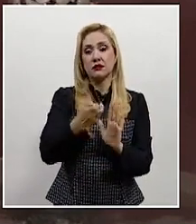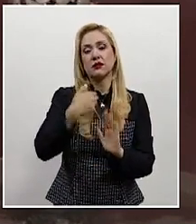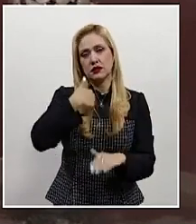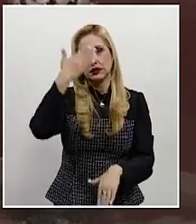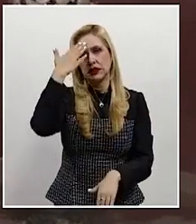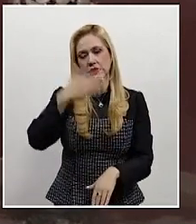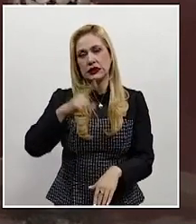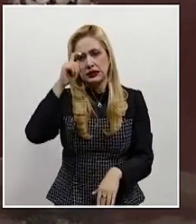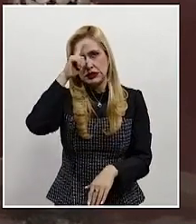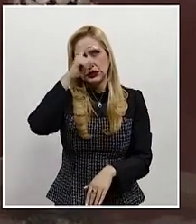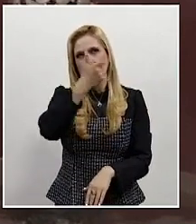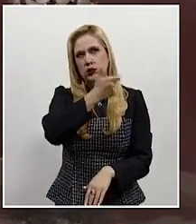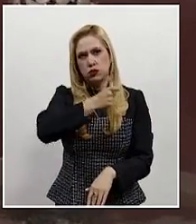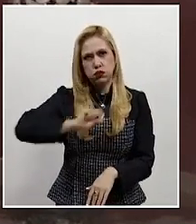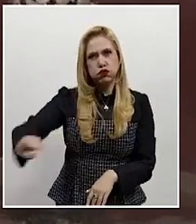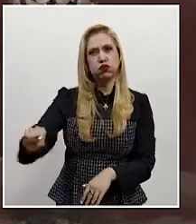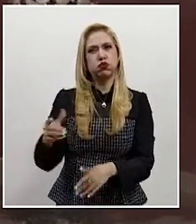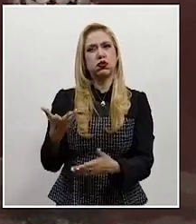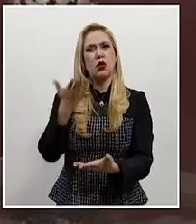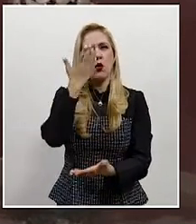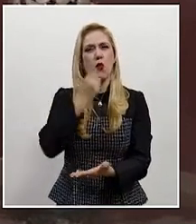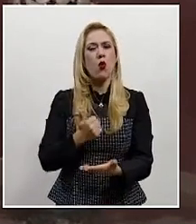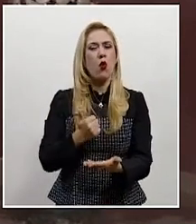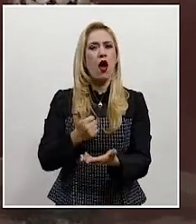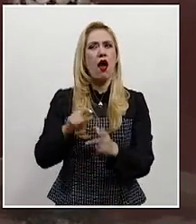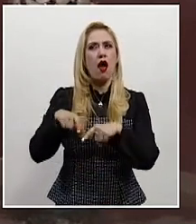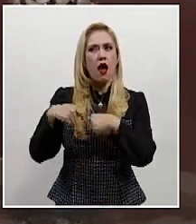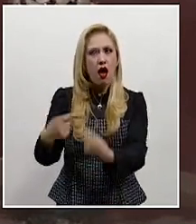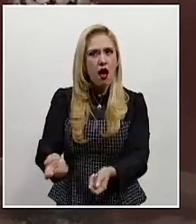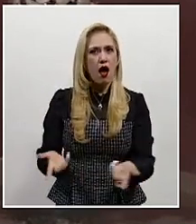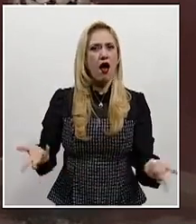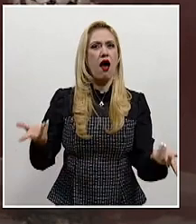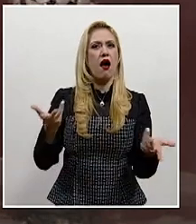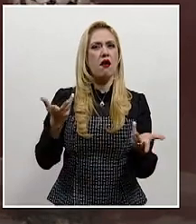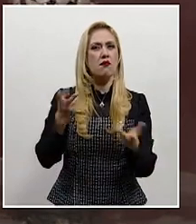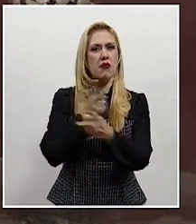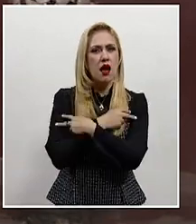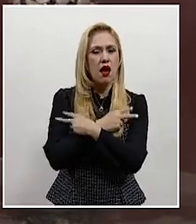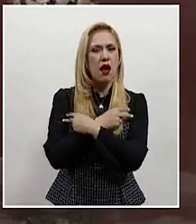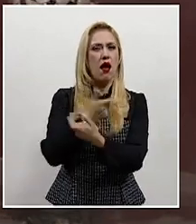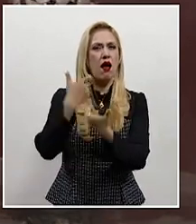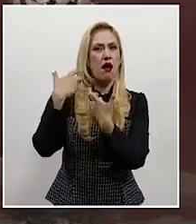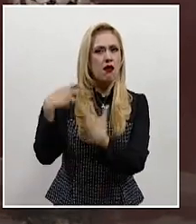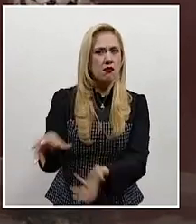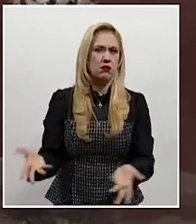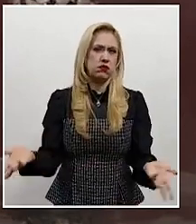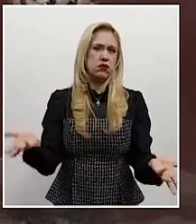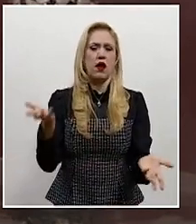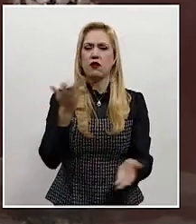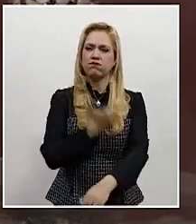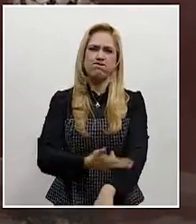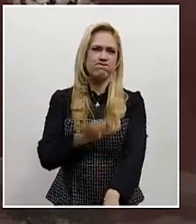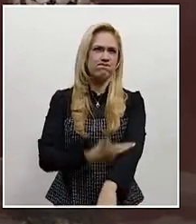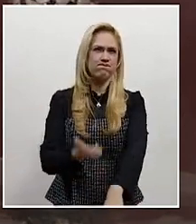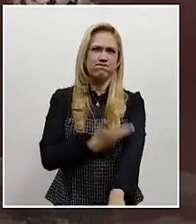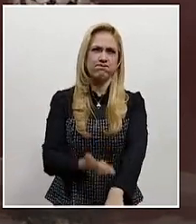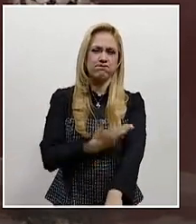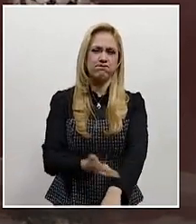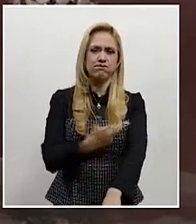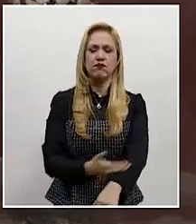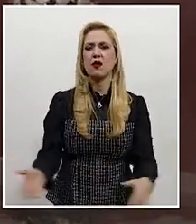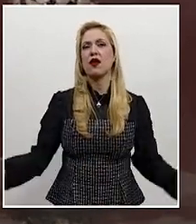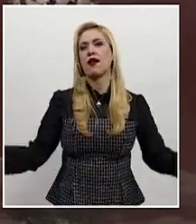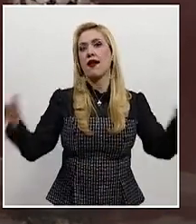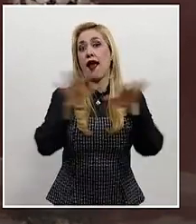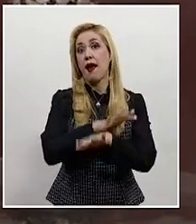tortuoso. Agradecemos sin duda alguna la acción pronta que has realizado, Luisa, en ese sentido. Y bueno, lo más importante es que